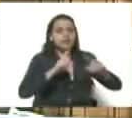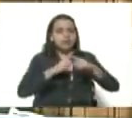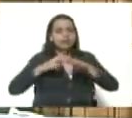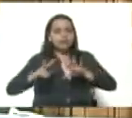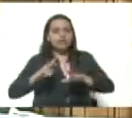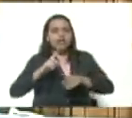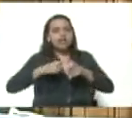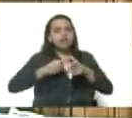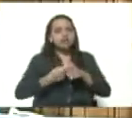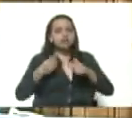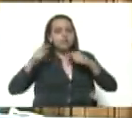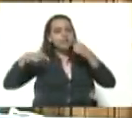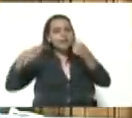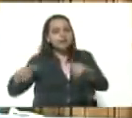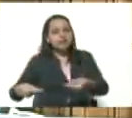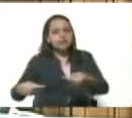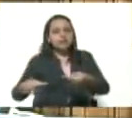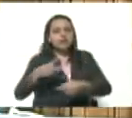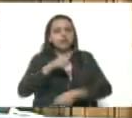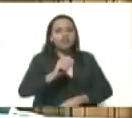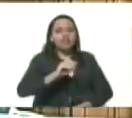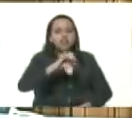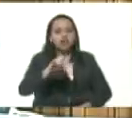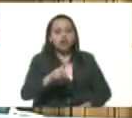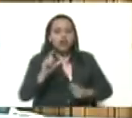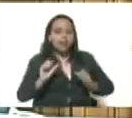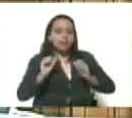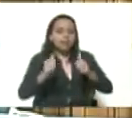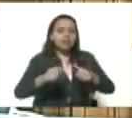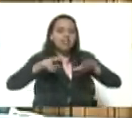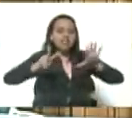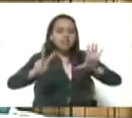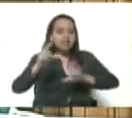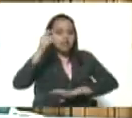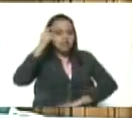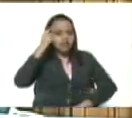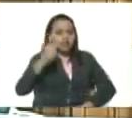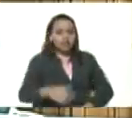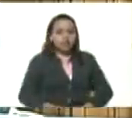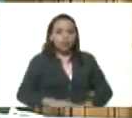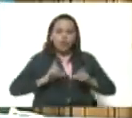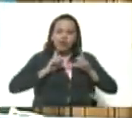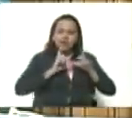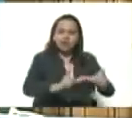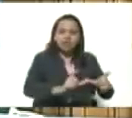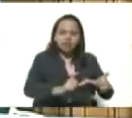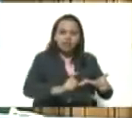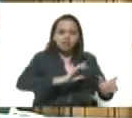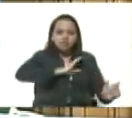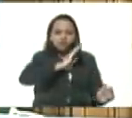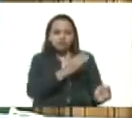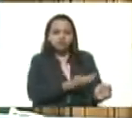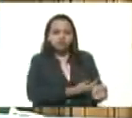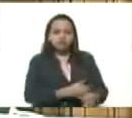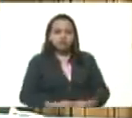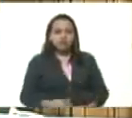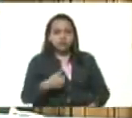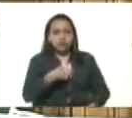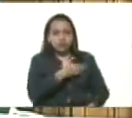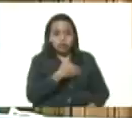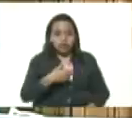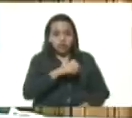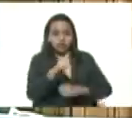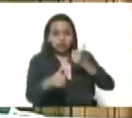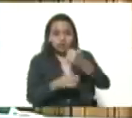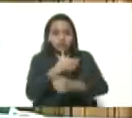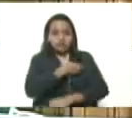Entonces mañana 20 de julio arrancan los 7 días de la cuarentena radical. Yo quisiera que la